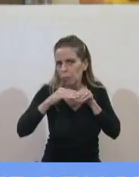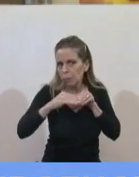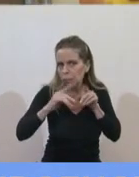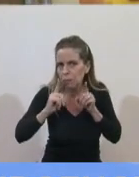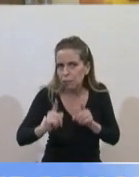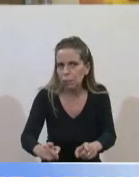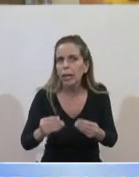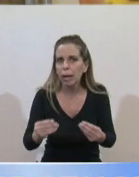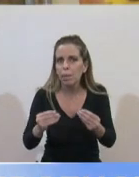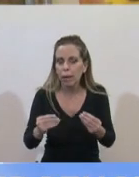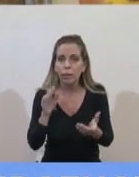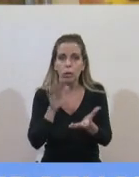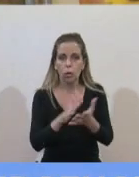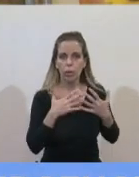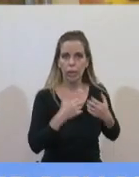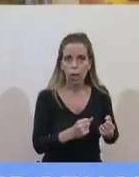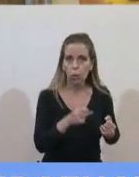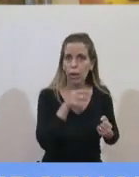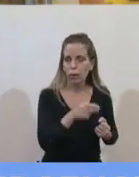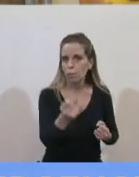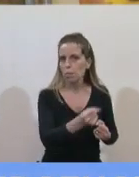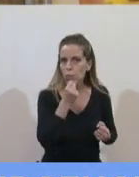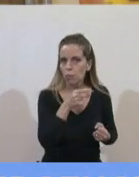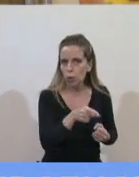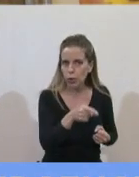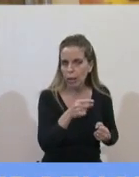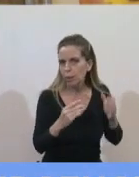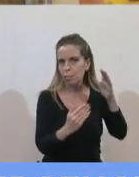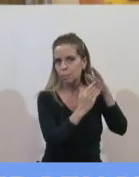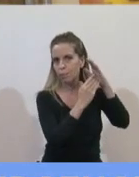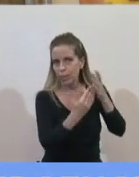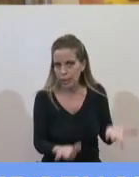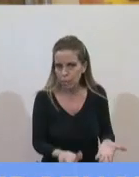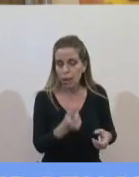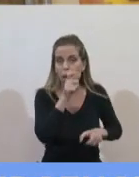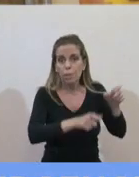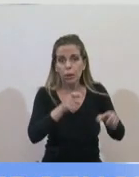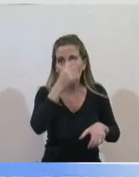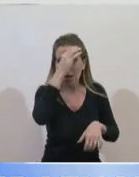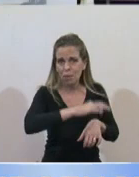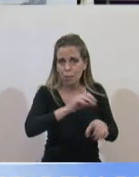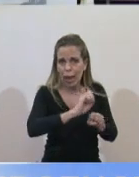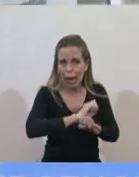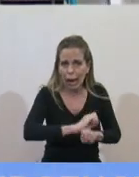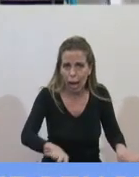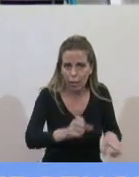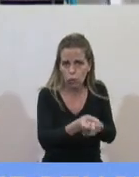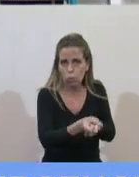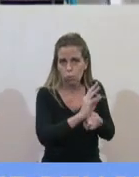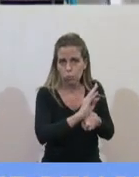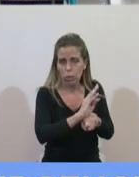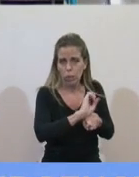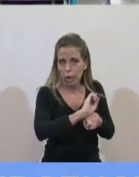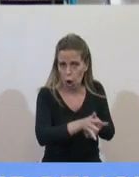los efectos permanentes en materia sanitaria son claros son aquellos enfermos de gravedad que pueden tener secuelas definitivas